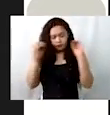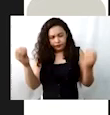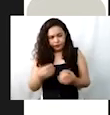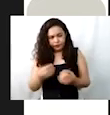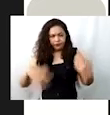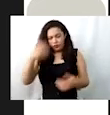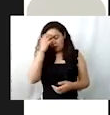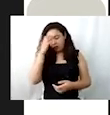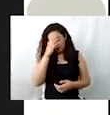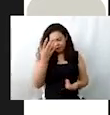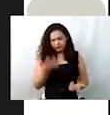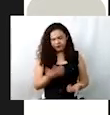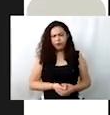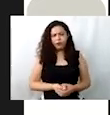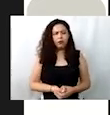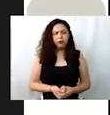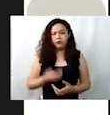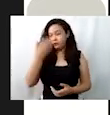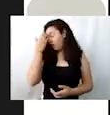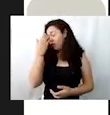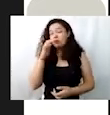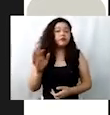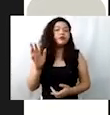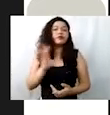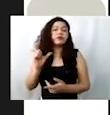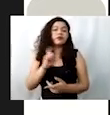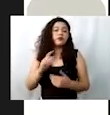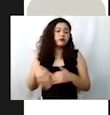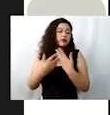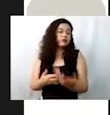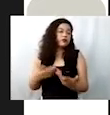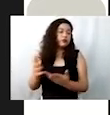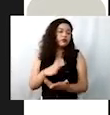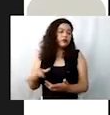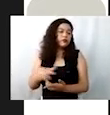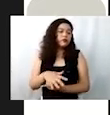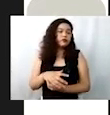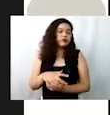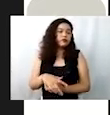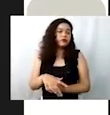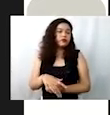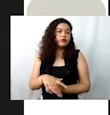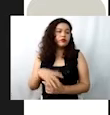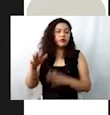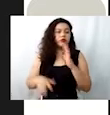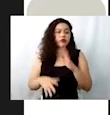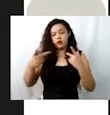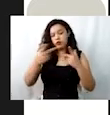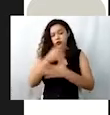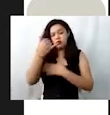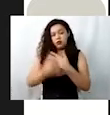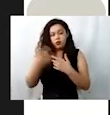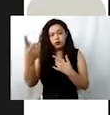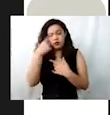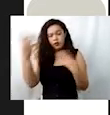desconocen, y como hablábamos fuera de este espacio, le cuesta como enlazar los proyectos que van a ejecutar